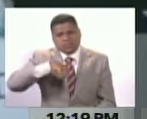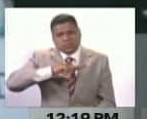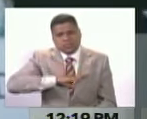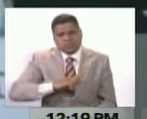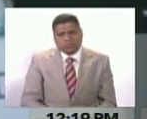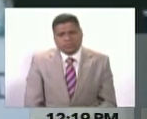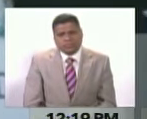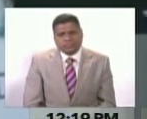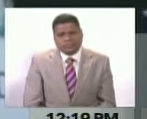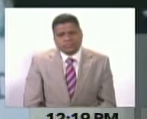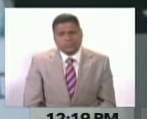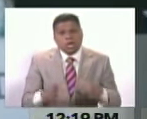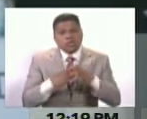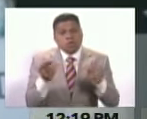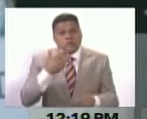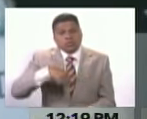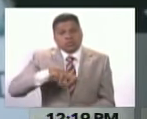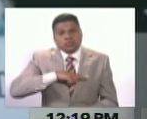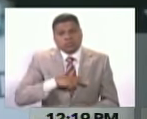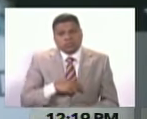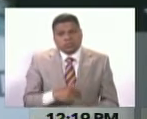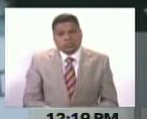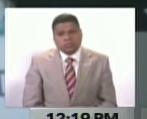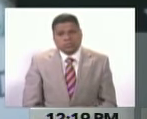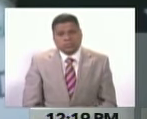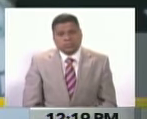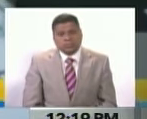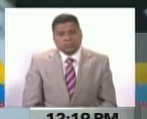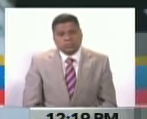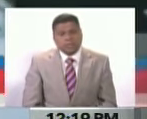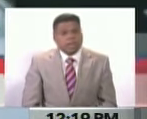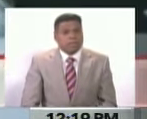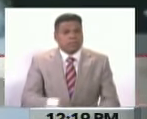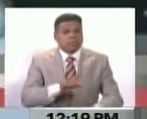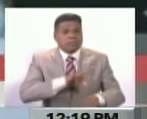Todos nosotros pertenecemos a regiones complejas.